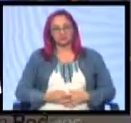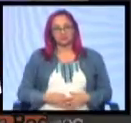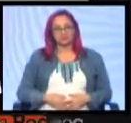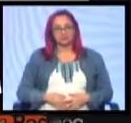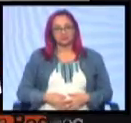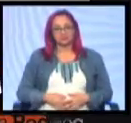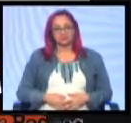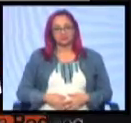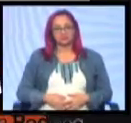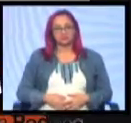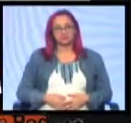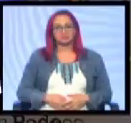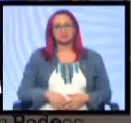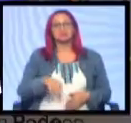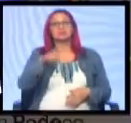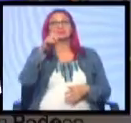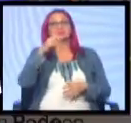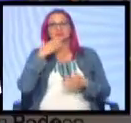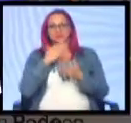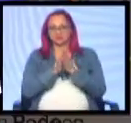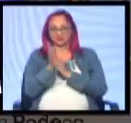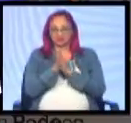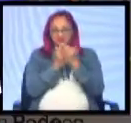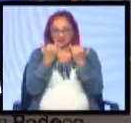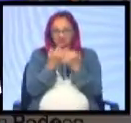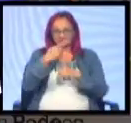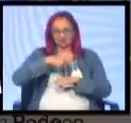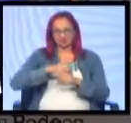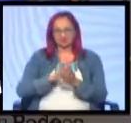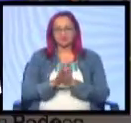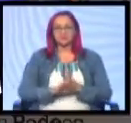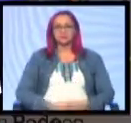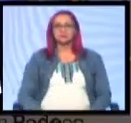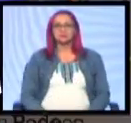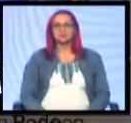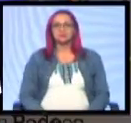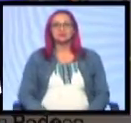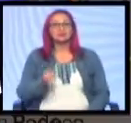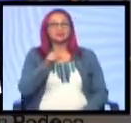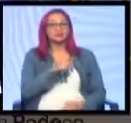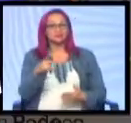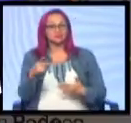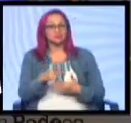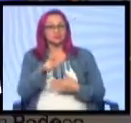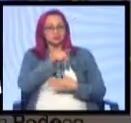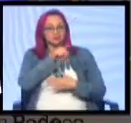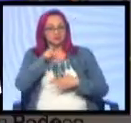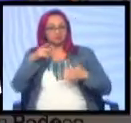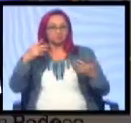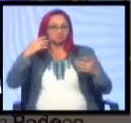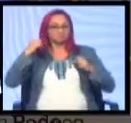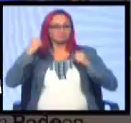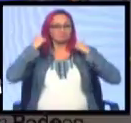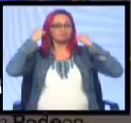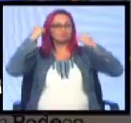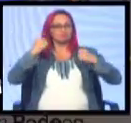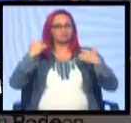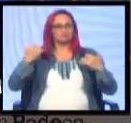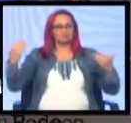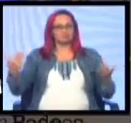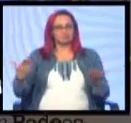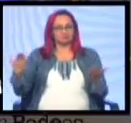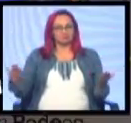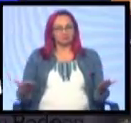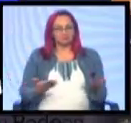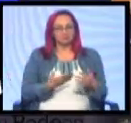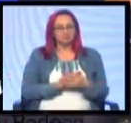favor. Doña Delia, aprovechando el tiempo, este proyecto que usted tan valientemente está